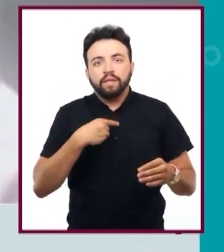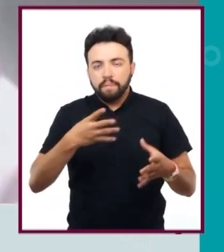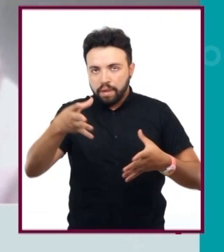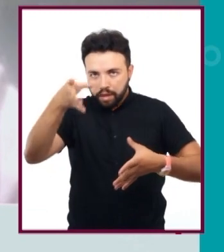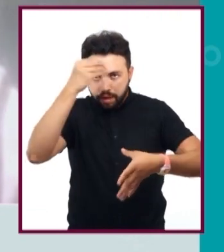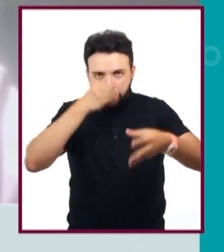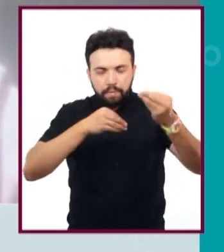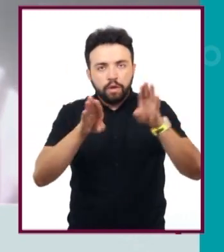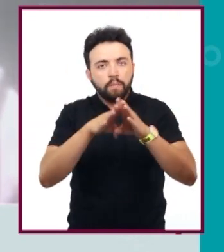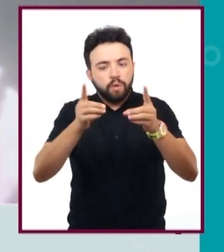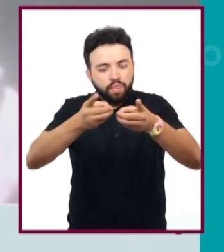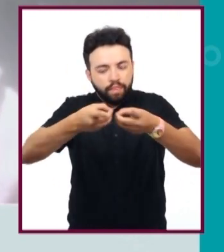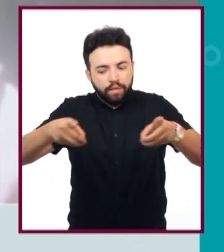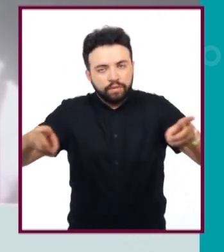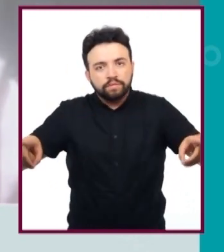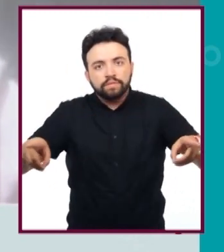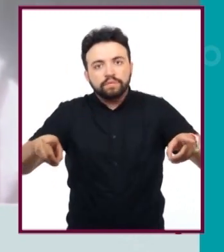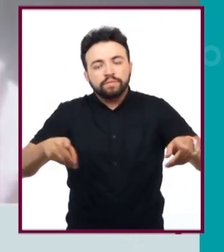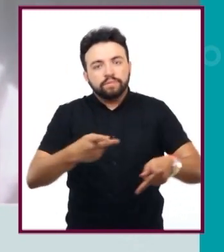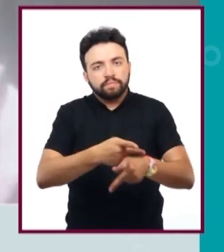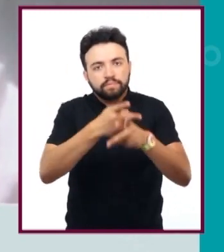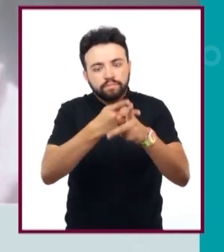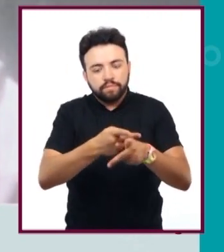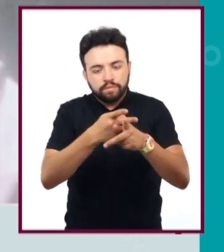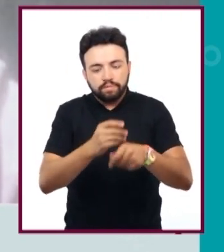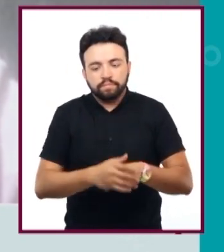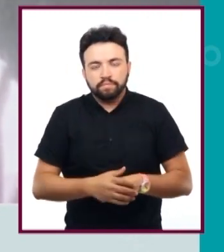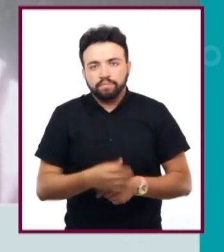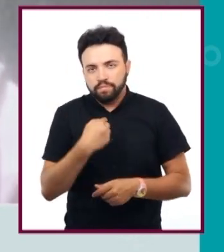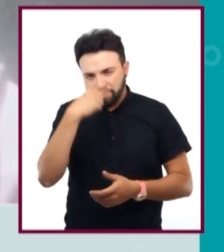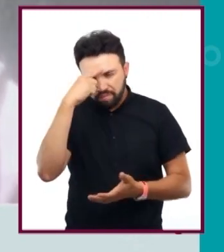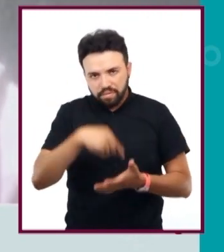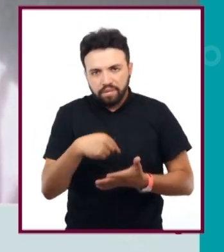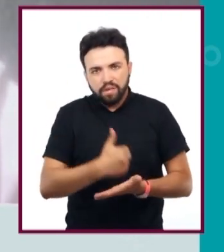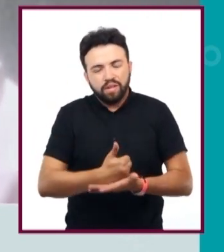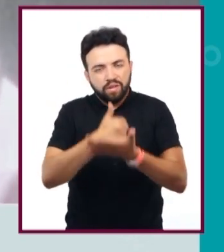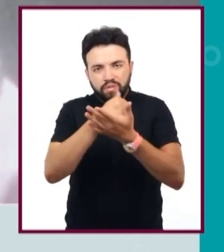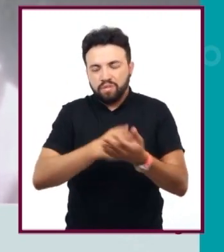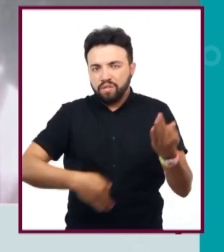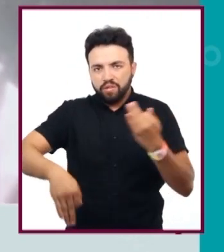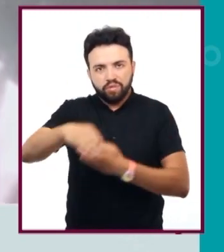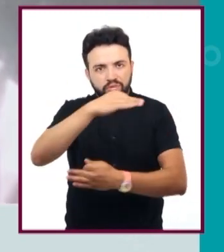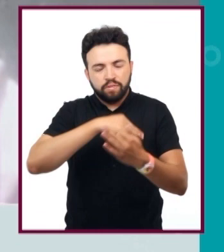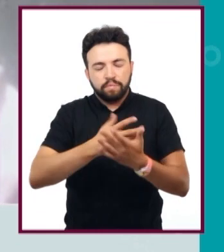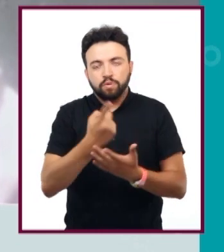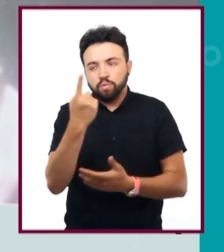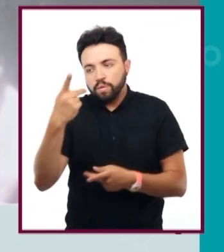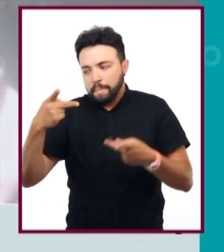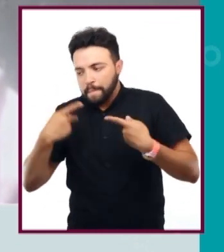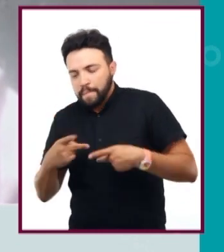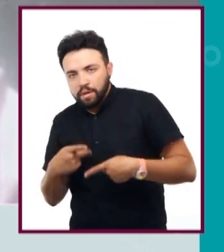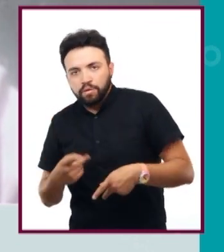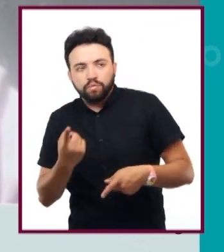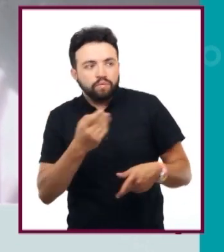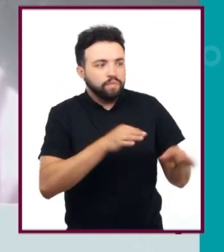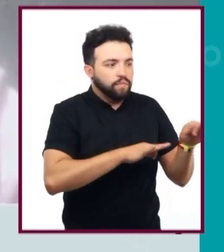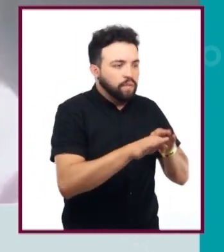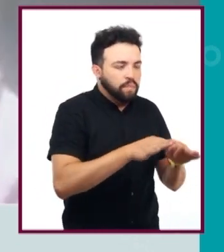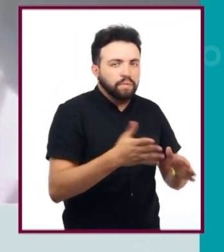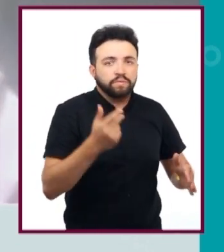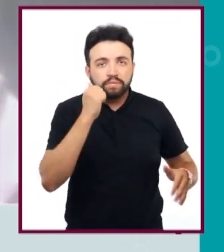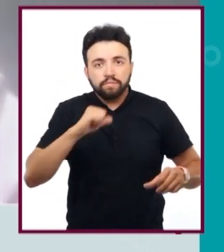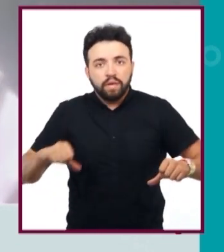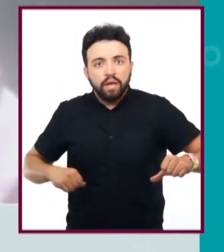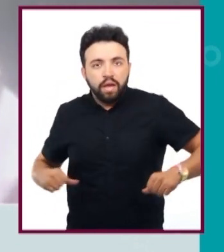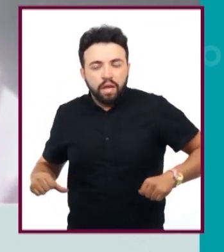desarrollarla. Creo que te ayuda en todos los aspectos. Con una persona, en un trabajo, sea las personas, las acciones,